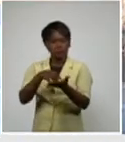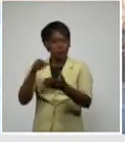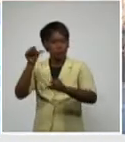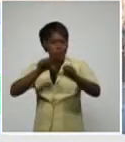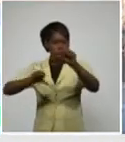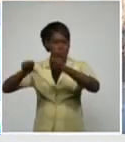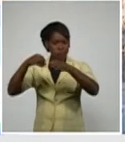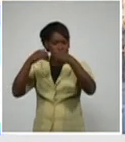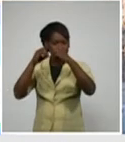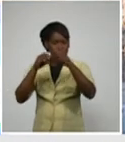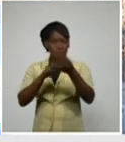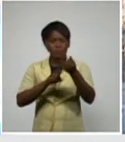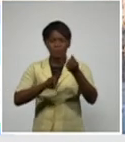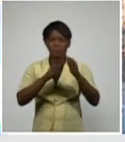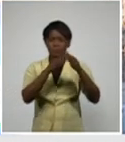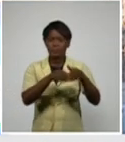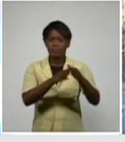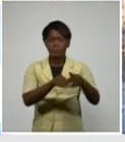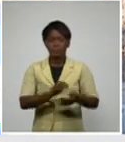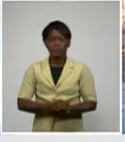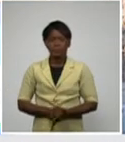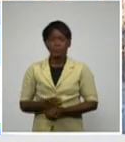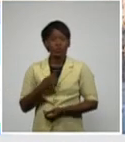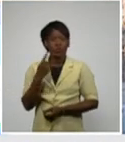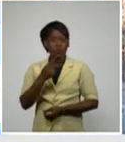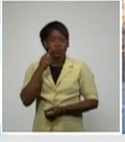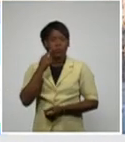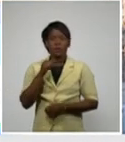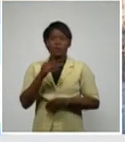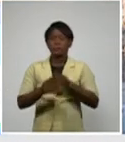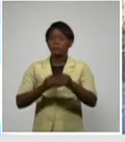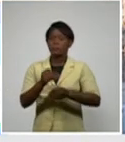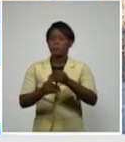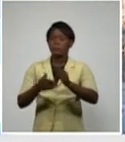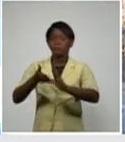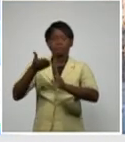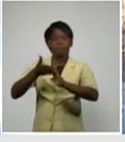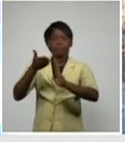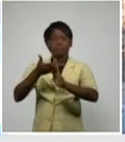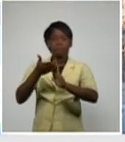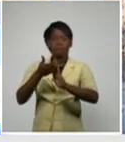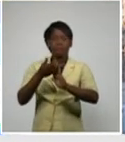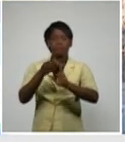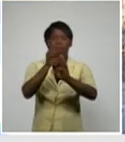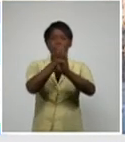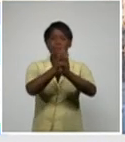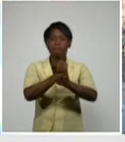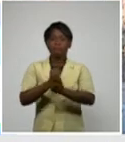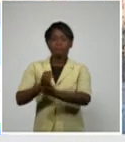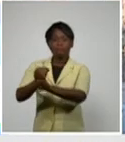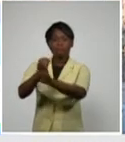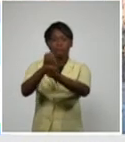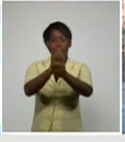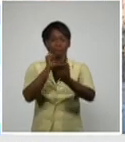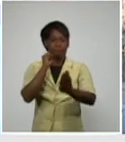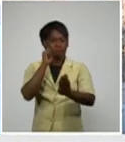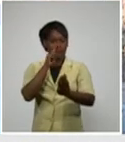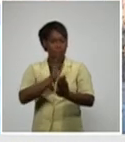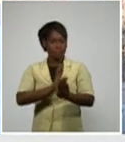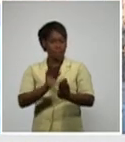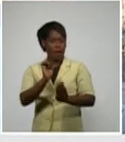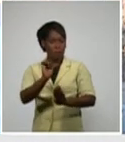avanzado fundamentalmente en todo lo que tiene que ver con el enchape de los locales que van a ser los laboratorios, que están terminados. Se está trabajando hoy en la